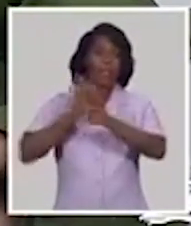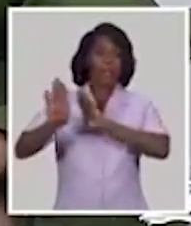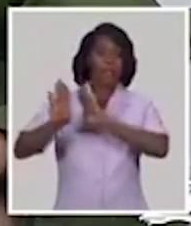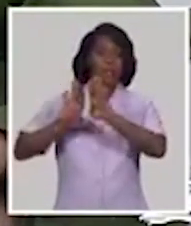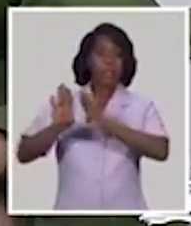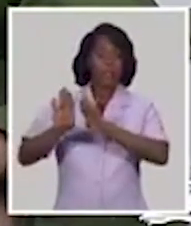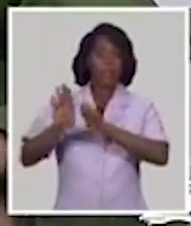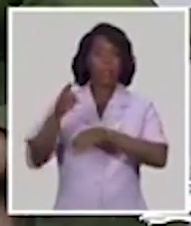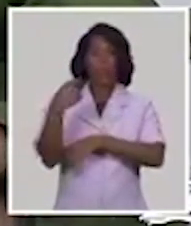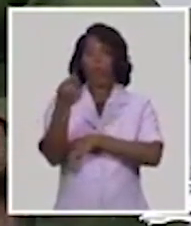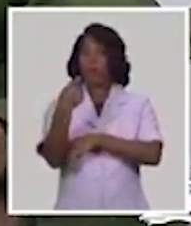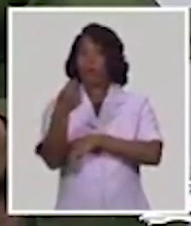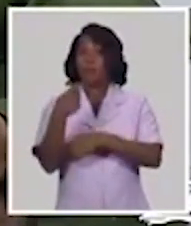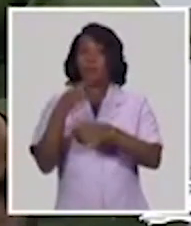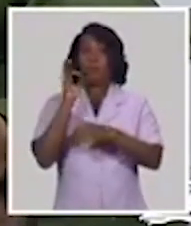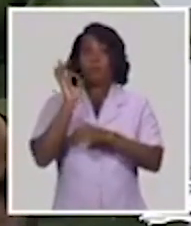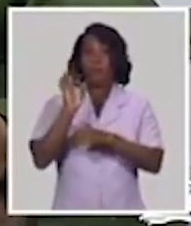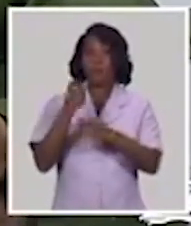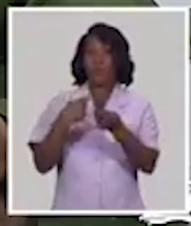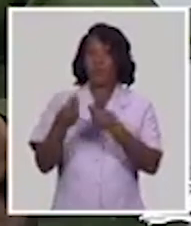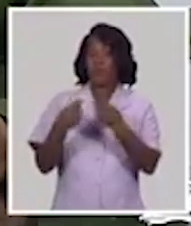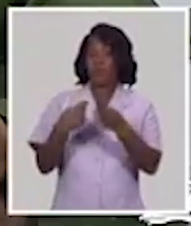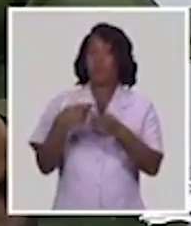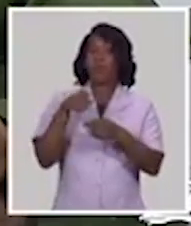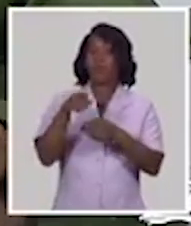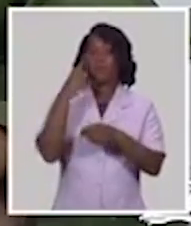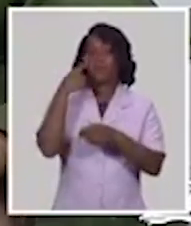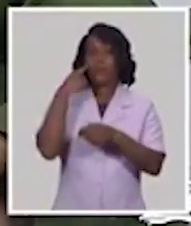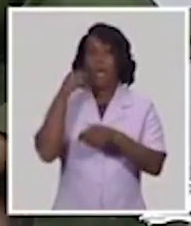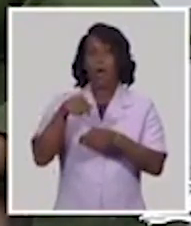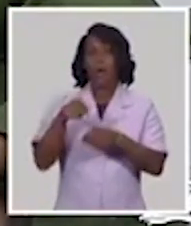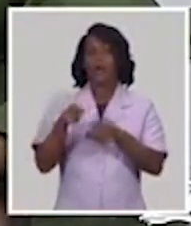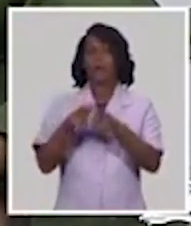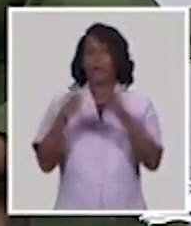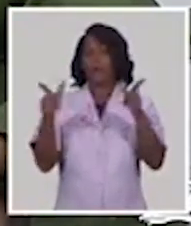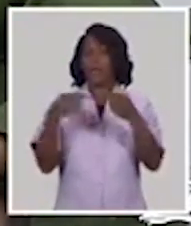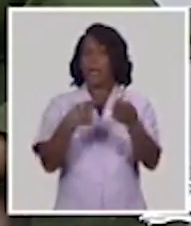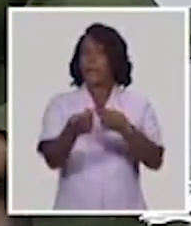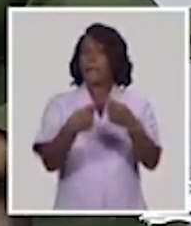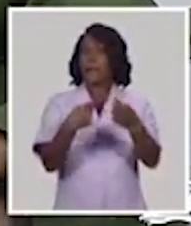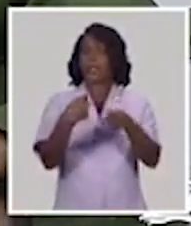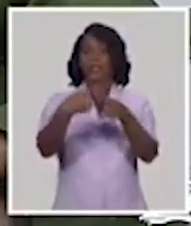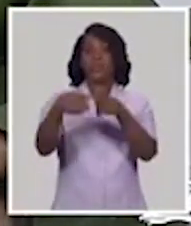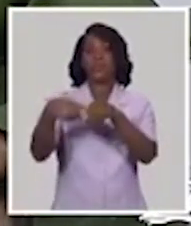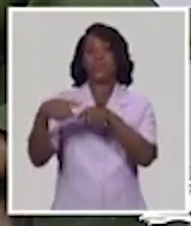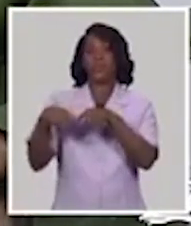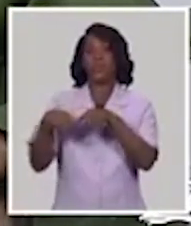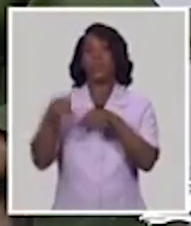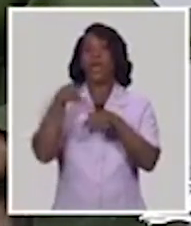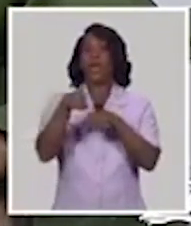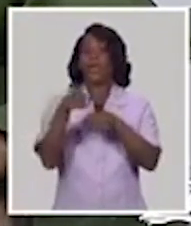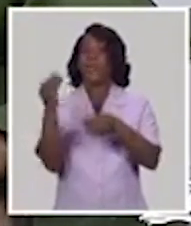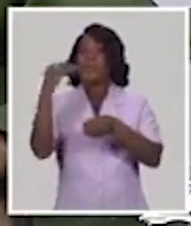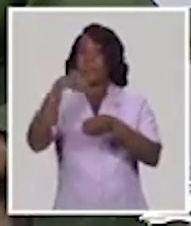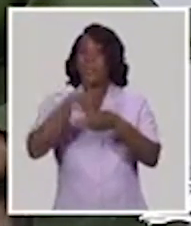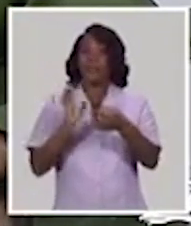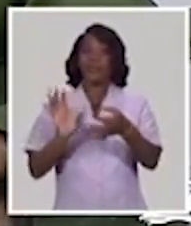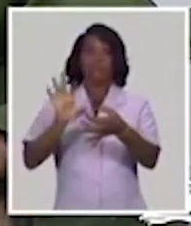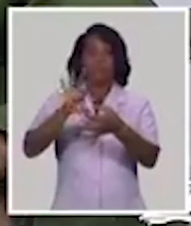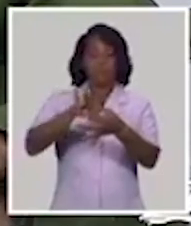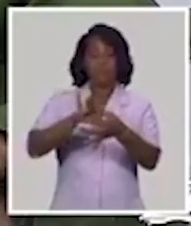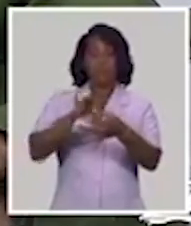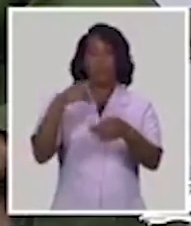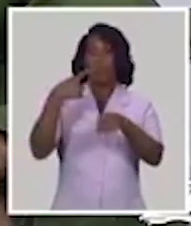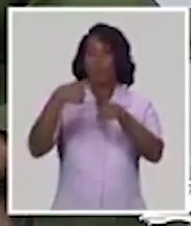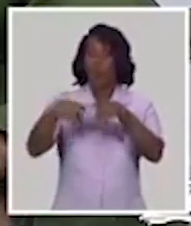comercio, se seguirá empleando la actual red de comercialización de productos, a la cual se adiciona la red incrementada. Para ello